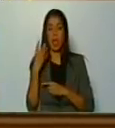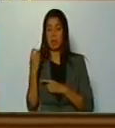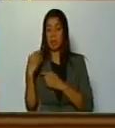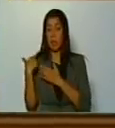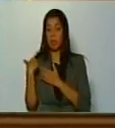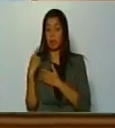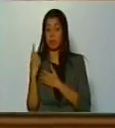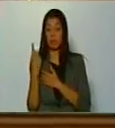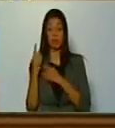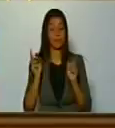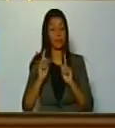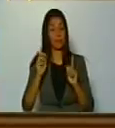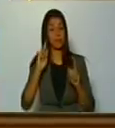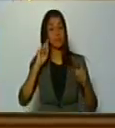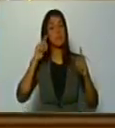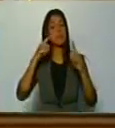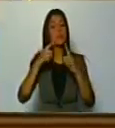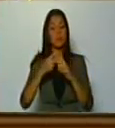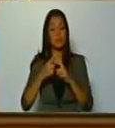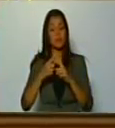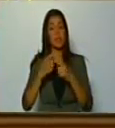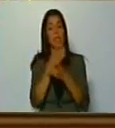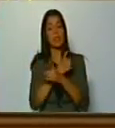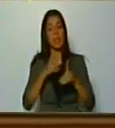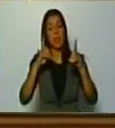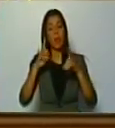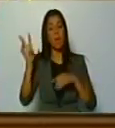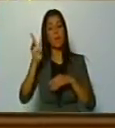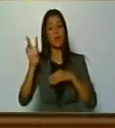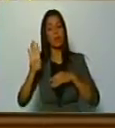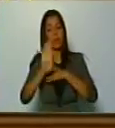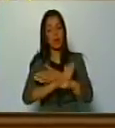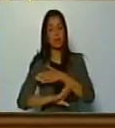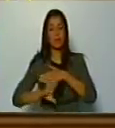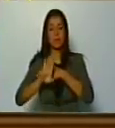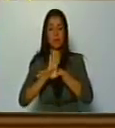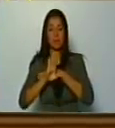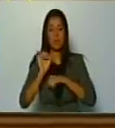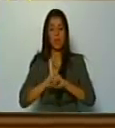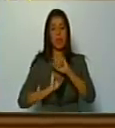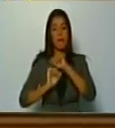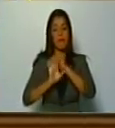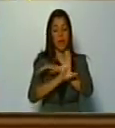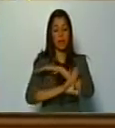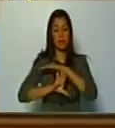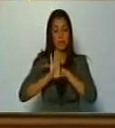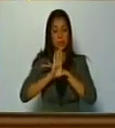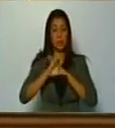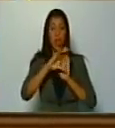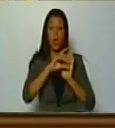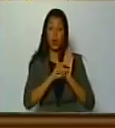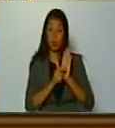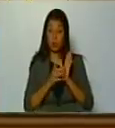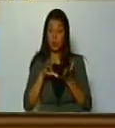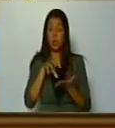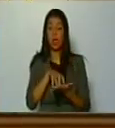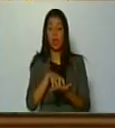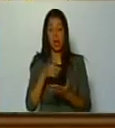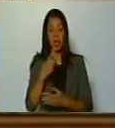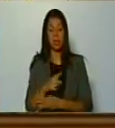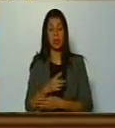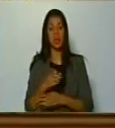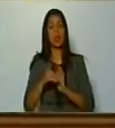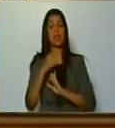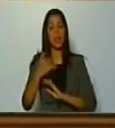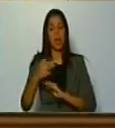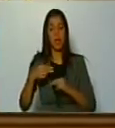de la defensa de la vida democrática de Venezuela, del Estado constitucional de